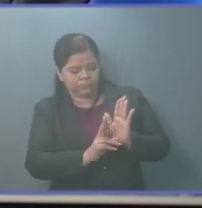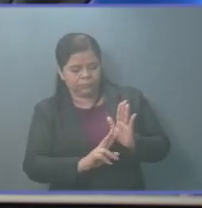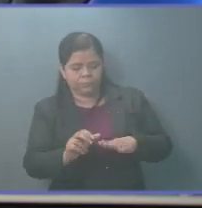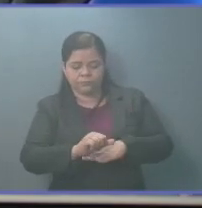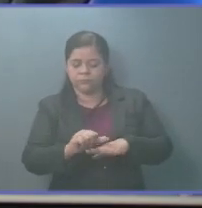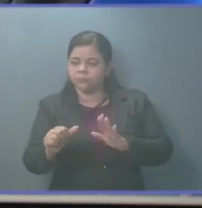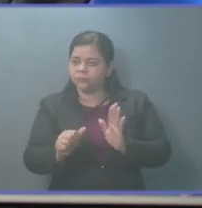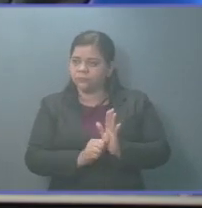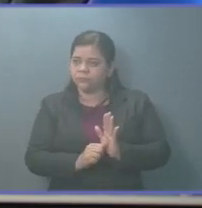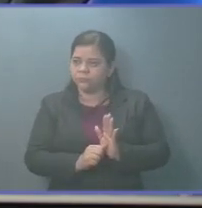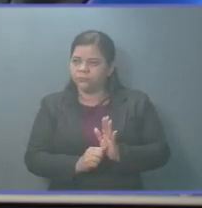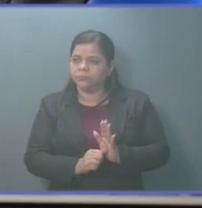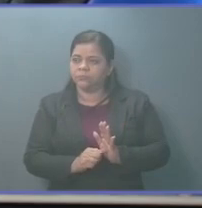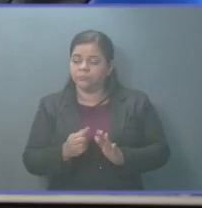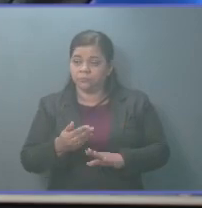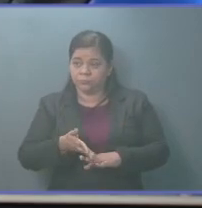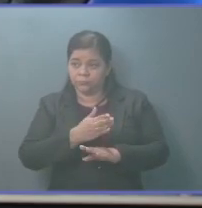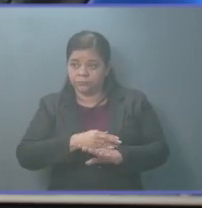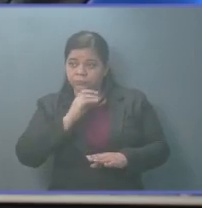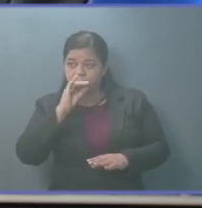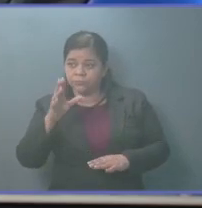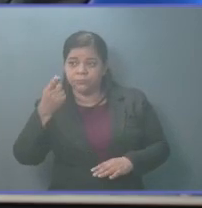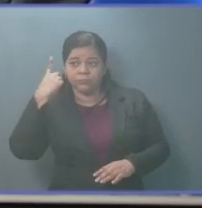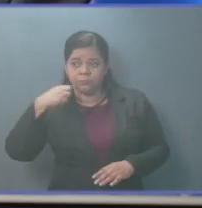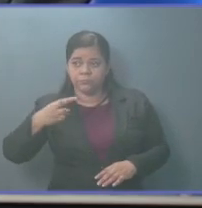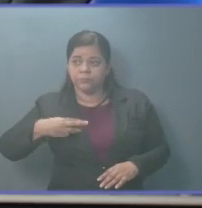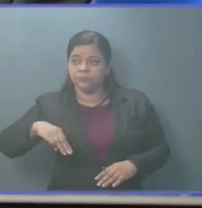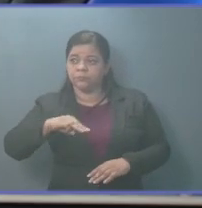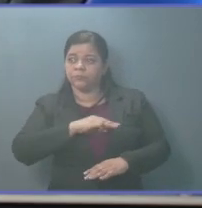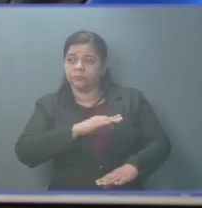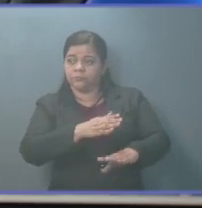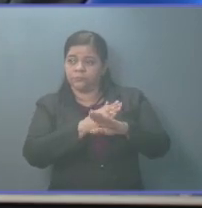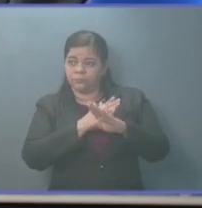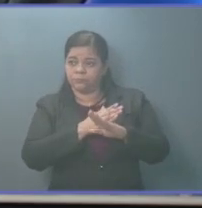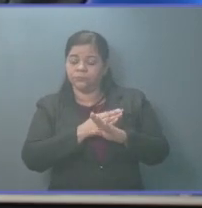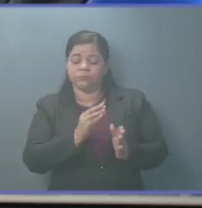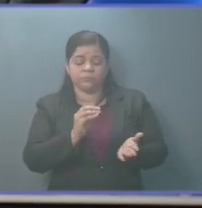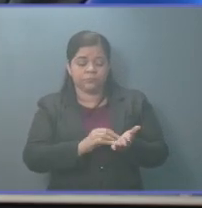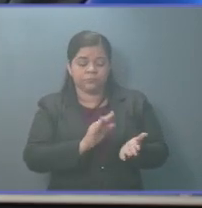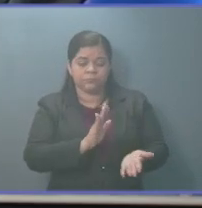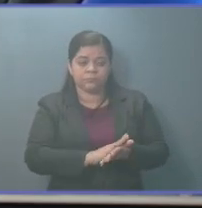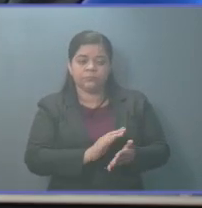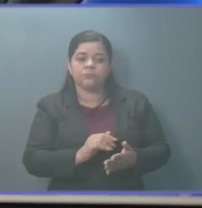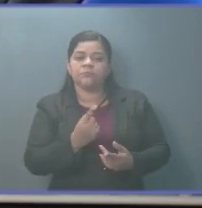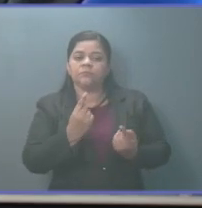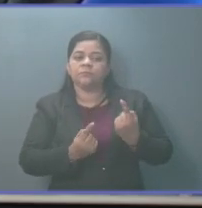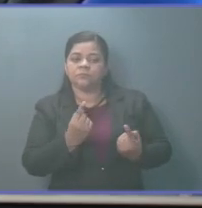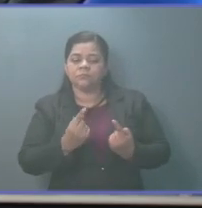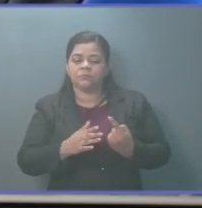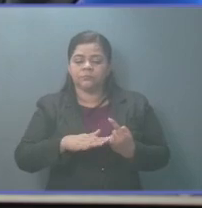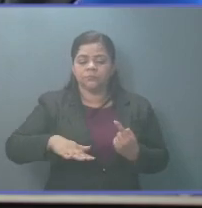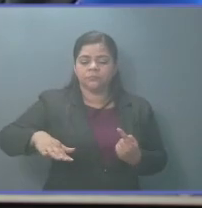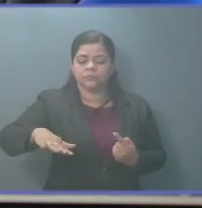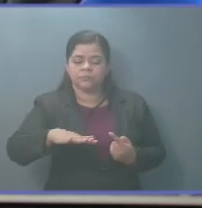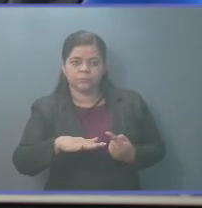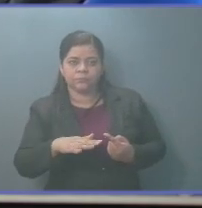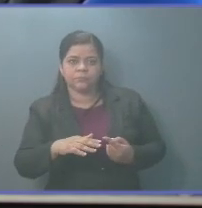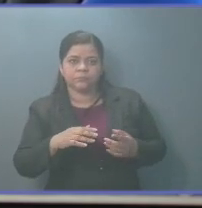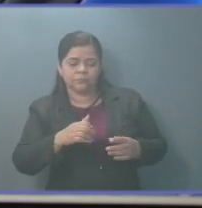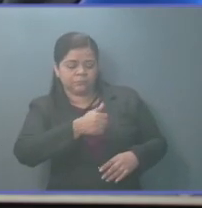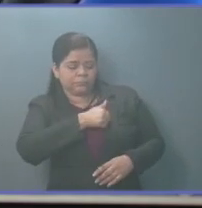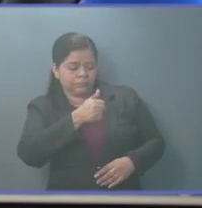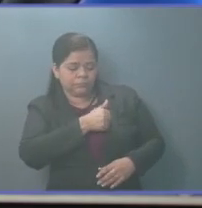decreto ejecutivo del cual ha hecho cita el señor ministro de la Defensa, el que establece cuál es la unidad llamada a brindar